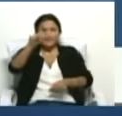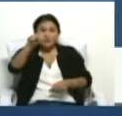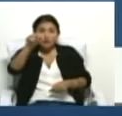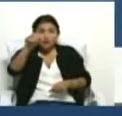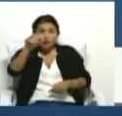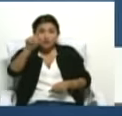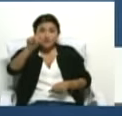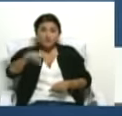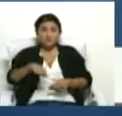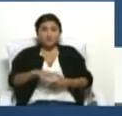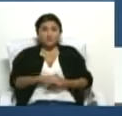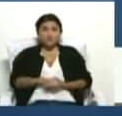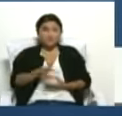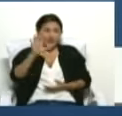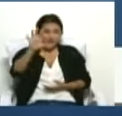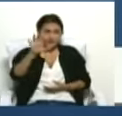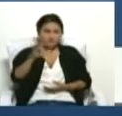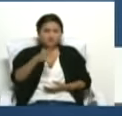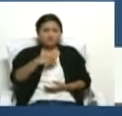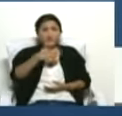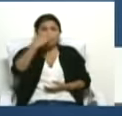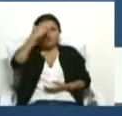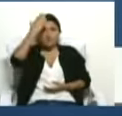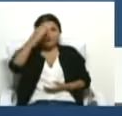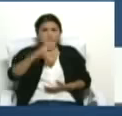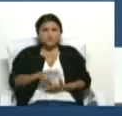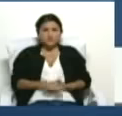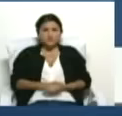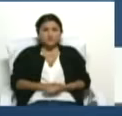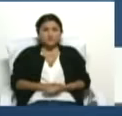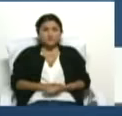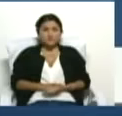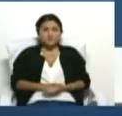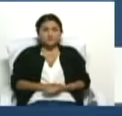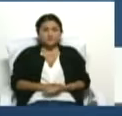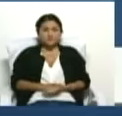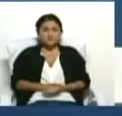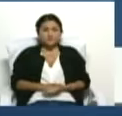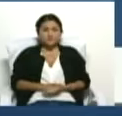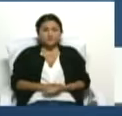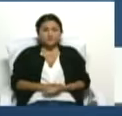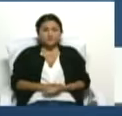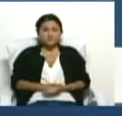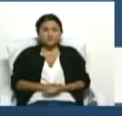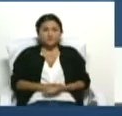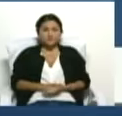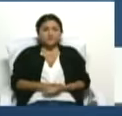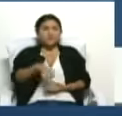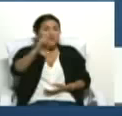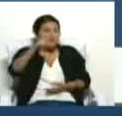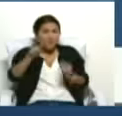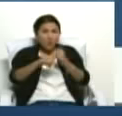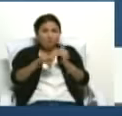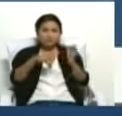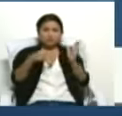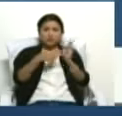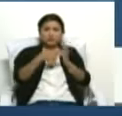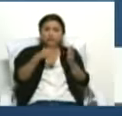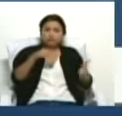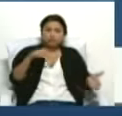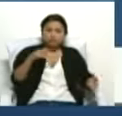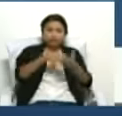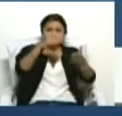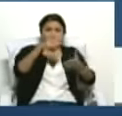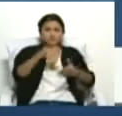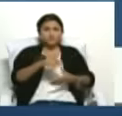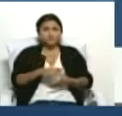el Líbano también, como ya lo hicieron y acabaron literalmente con Siria. A mí me ha tocado visitar ambas